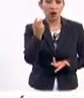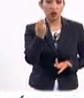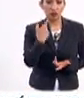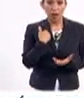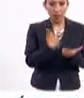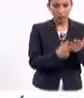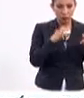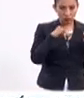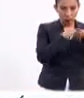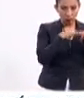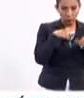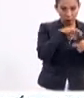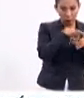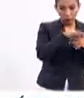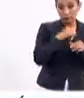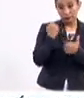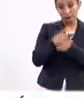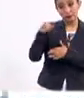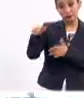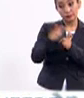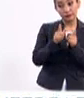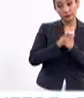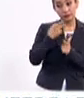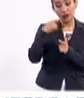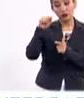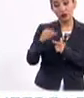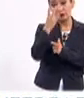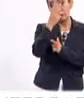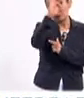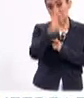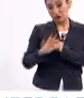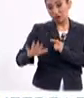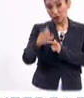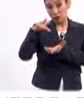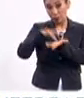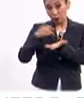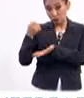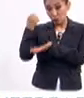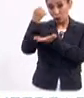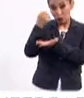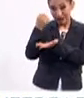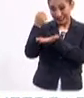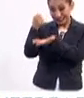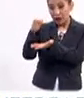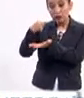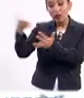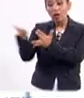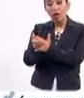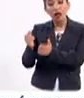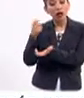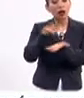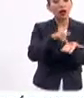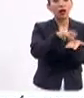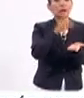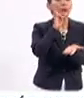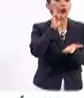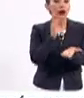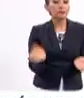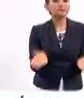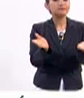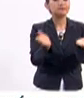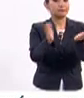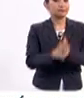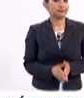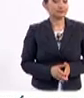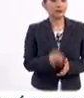hace en el instituto es obligar a los partidos políticos a que el 3% del financiamiento que se les otorga, o sí lo haga para el empoderamiento de las